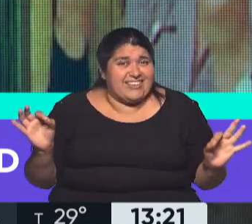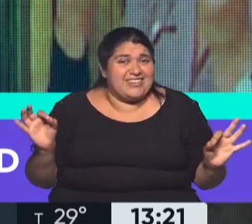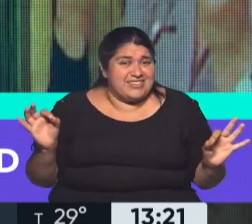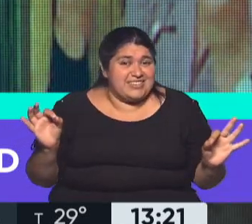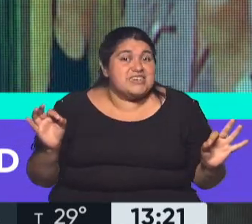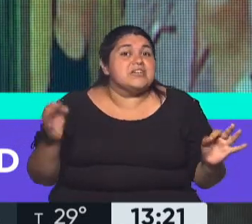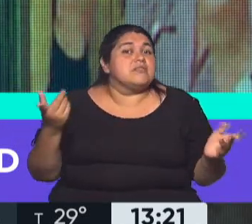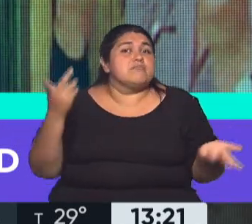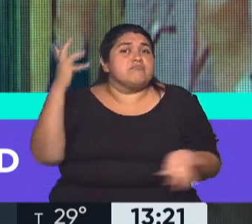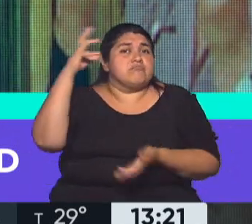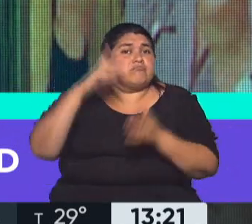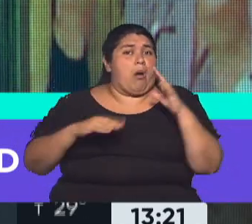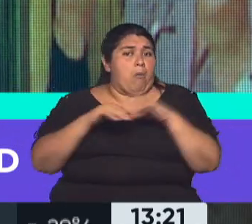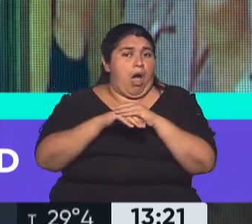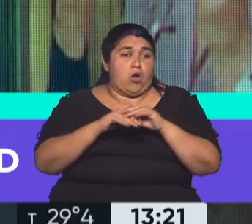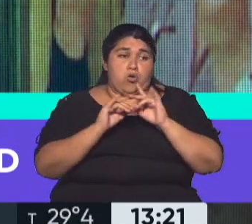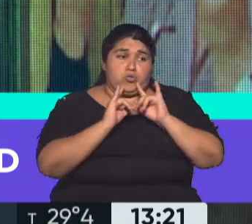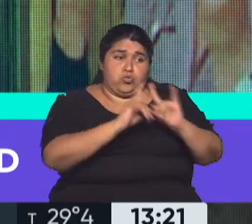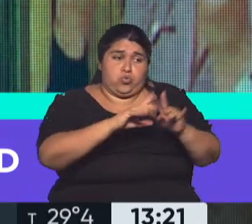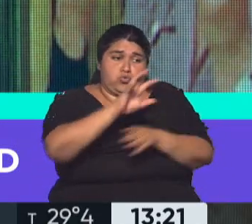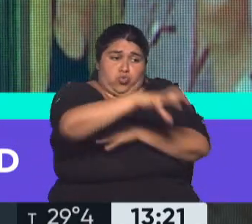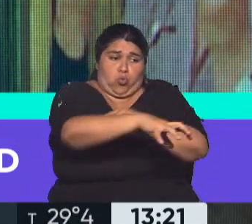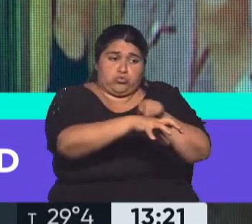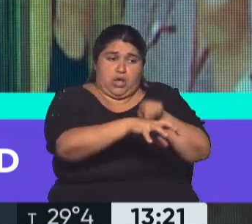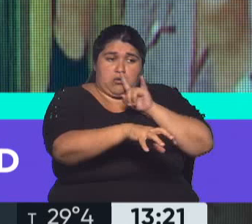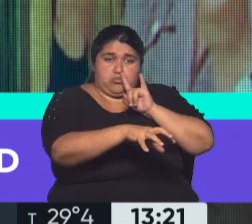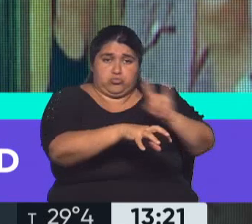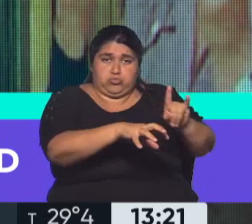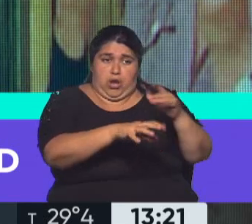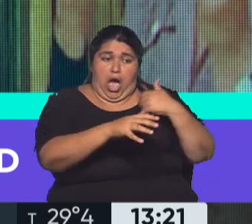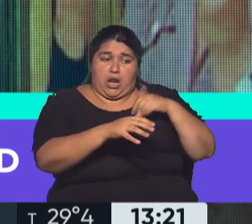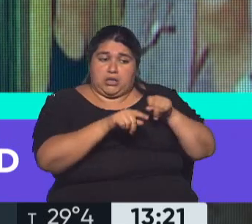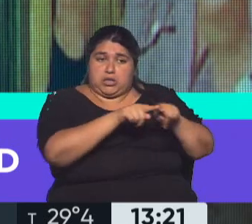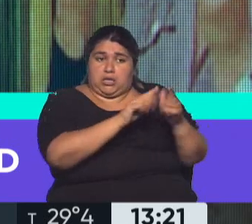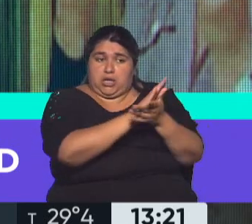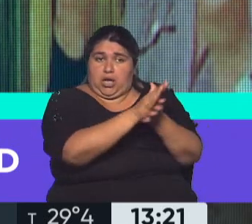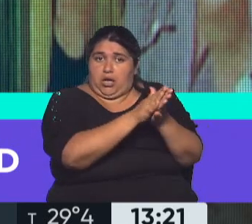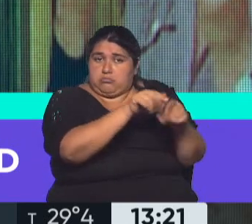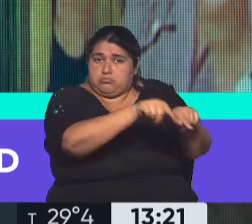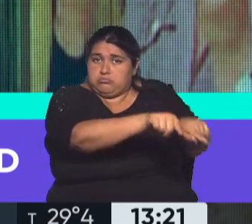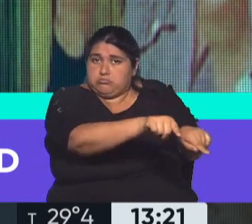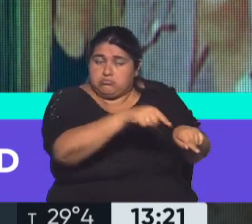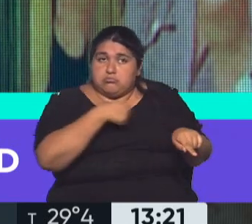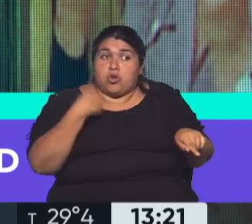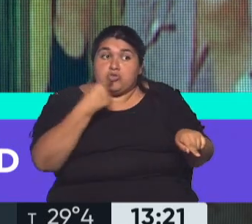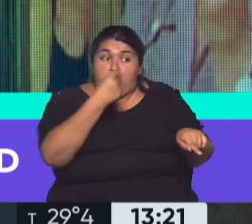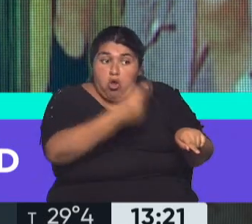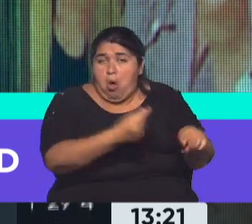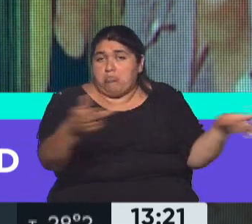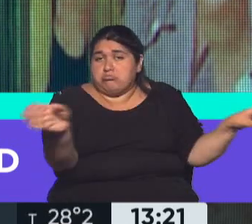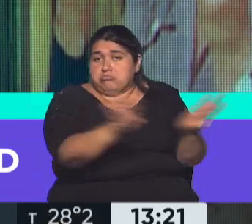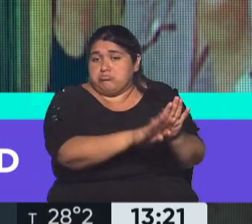casa matriz dijeron, no, un problema de la sucursal. Que responda a la sucursal de Argentina y hasta donde pueda. Y si no puede más, cerraremos la sucursal y